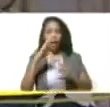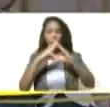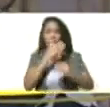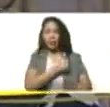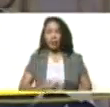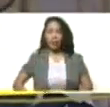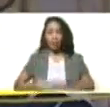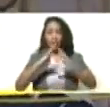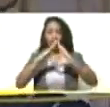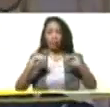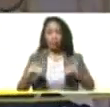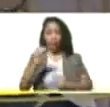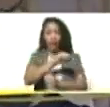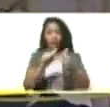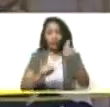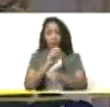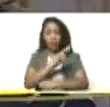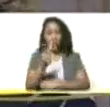a la vicepresidenta